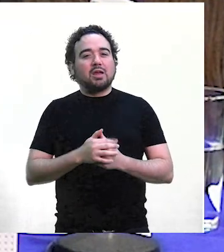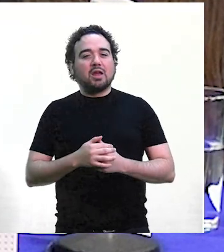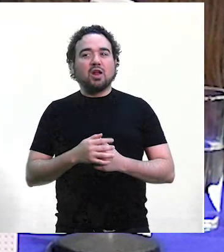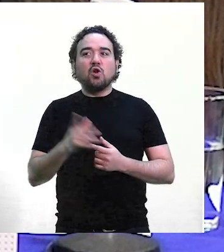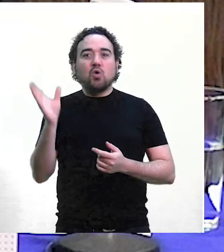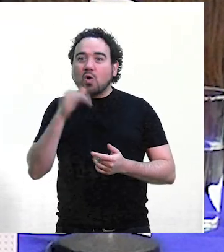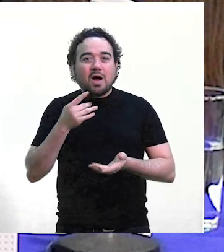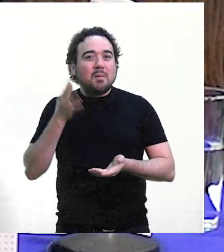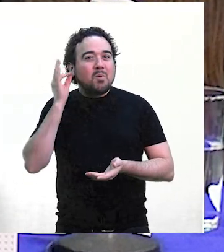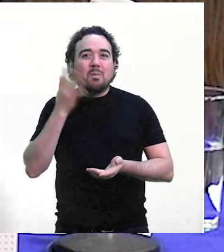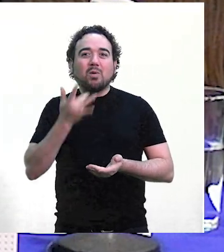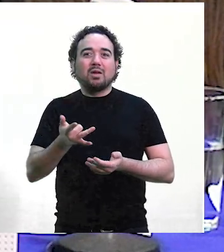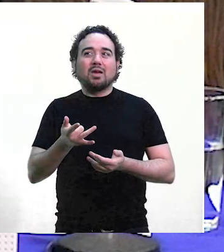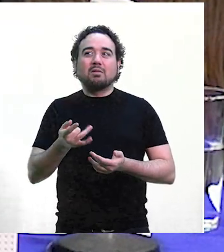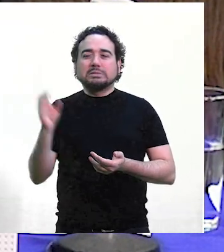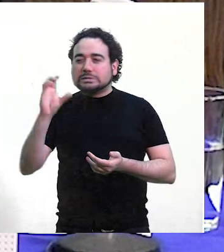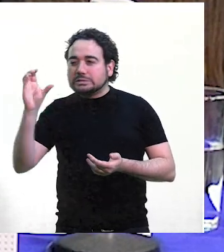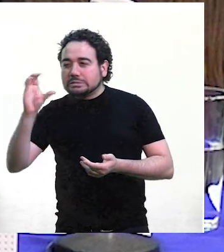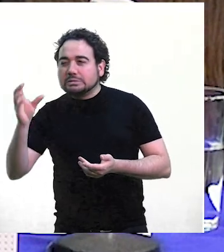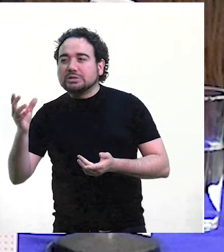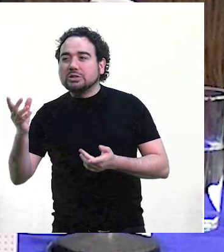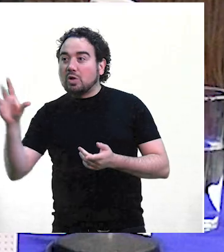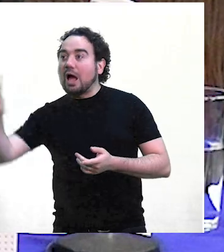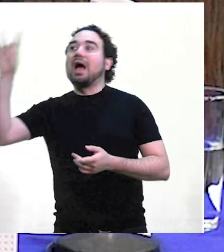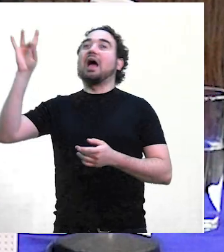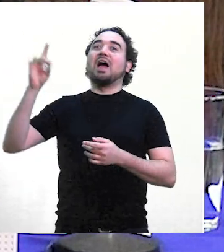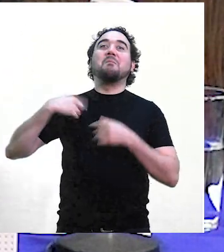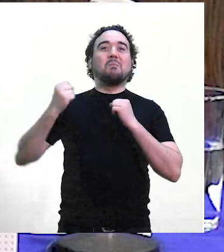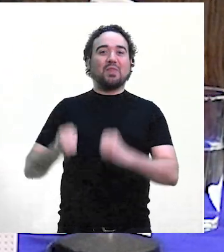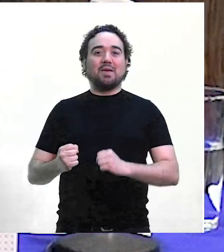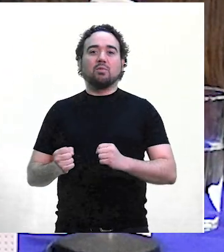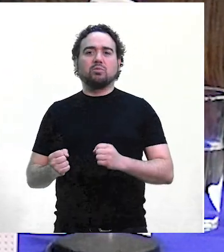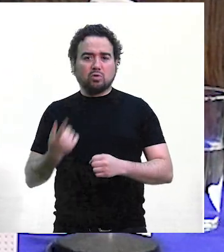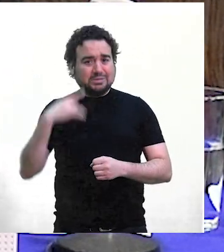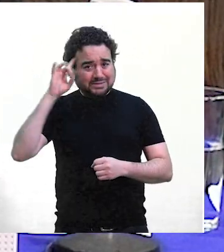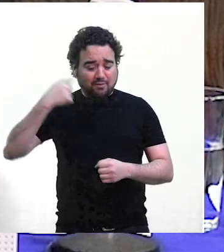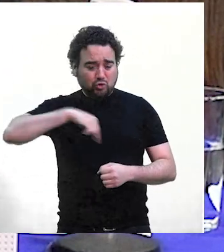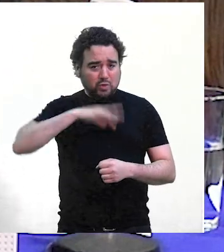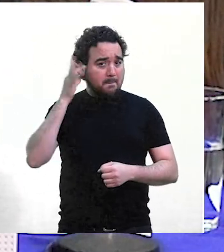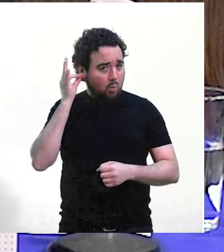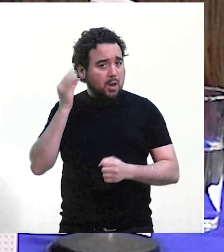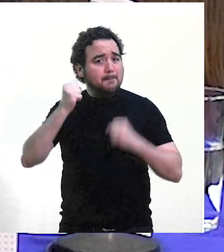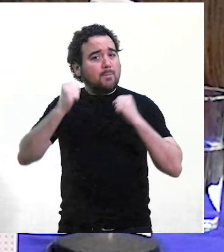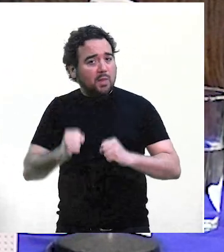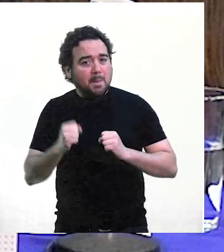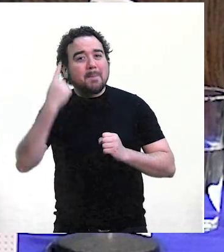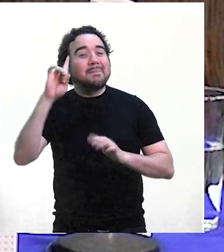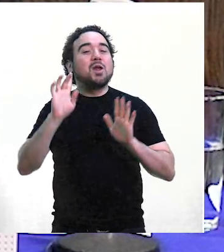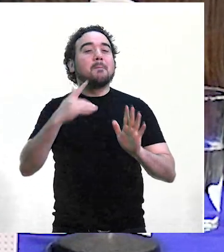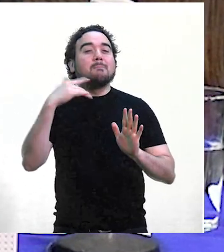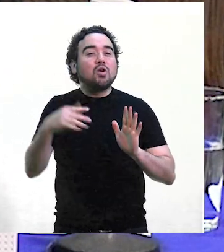por qué no estamos. Y siento que muchas veces las rebuscamos para decir si nosotras igual podemos. Sí, yo creo que ya está claro que podemos. El punto